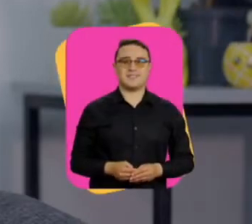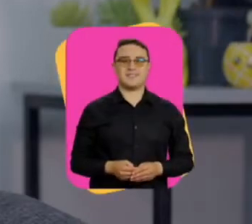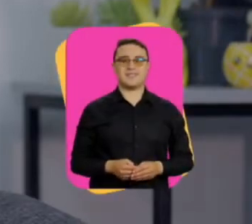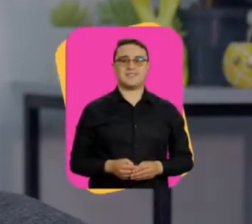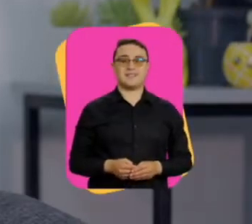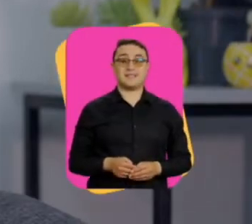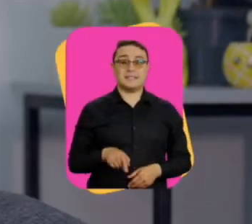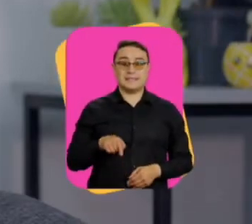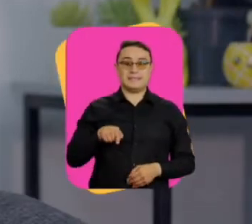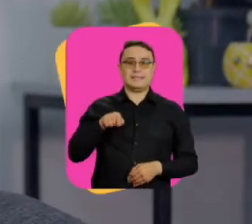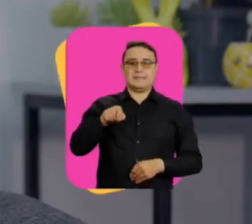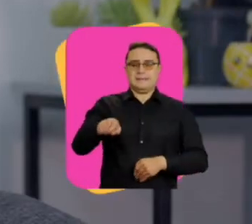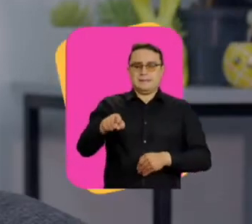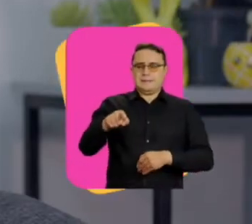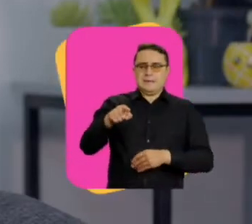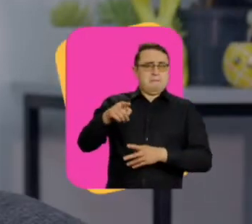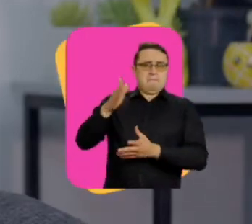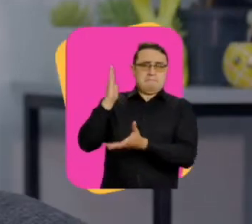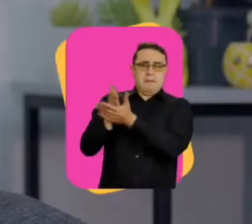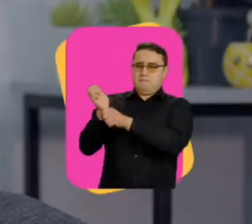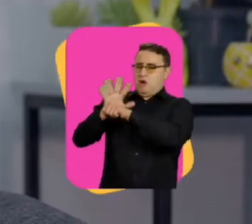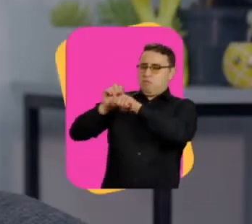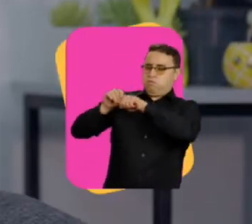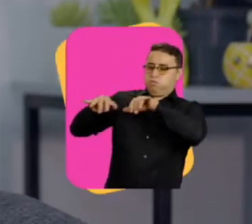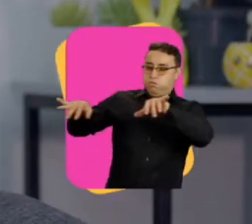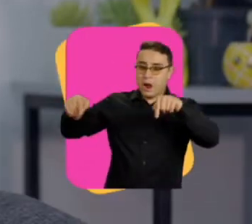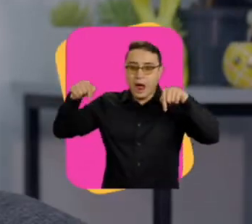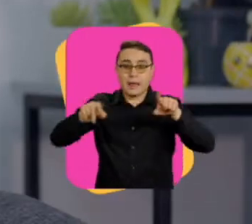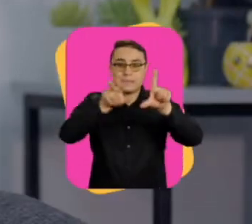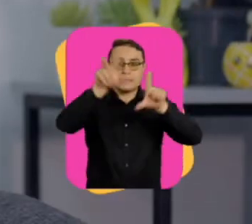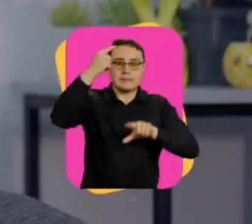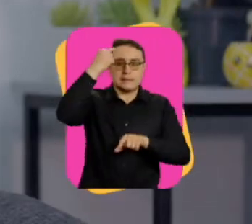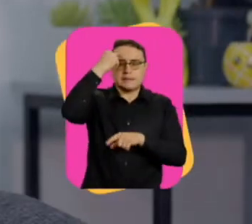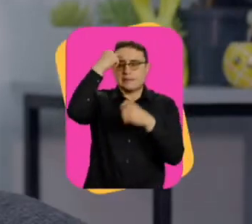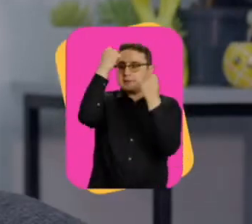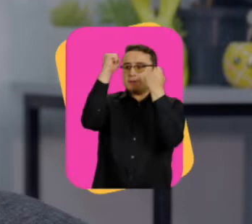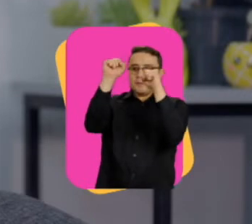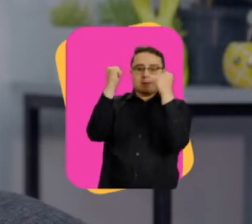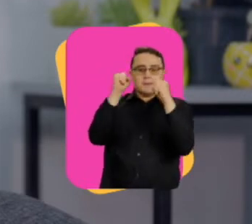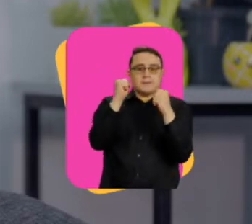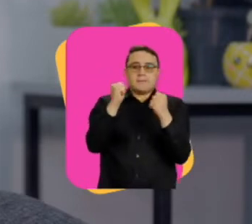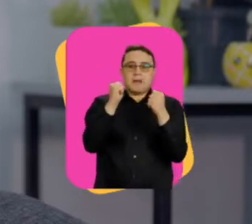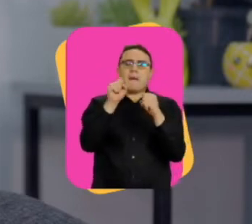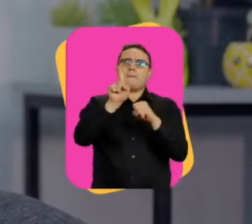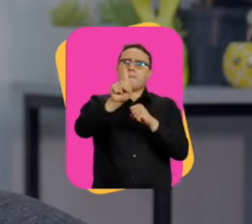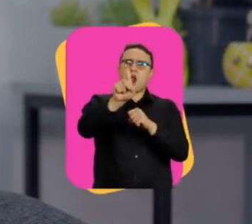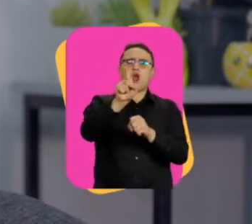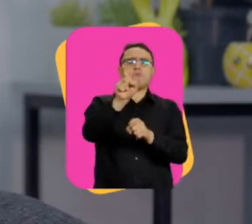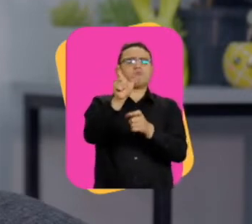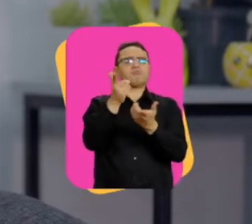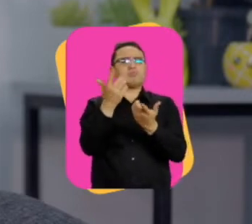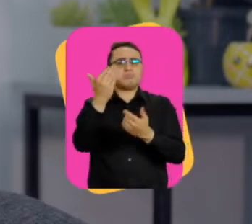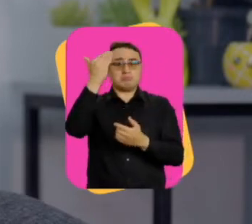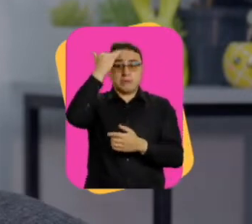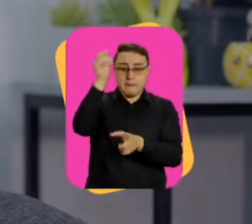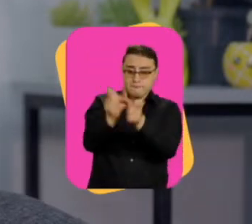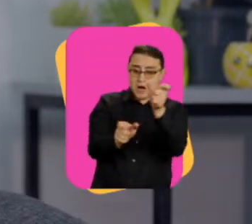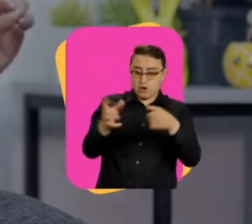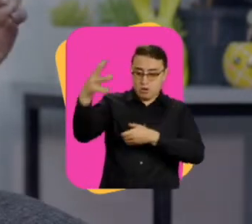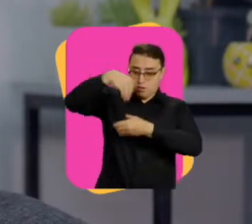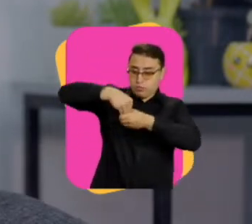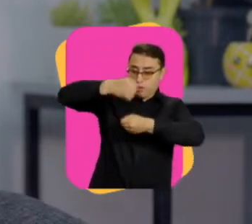Esa fue una de las principales preocupaciones que tuvimos en el canal. Lo que teníamos absolutamente claro es que no íbamos a desatender las